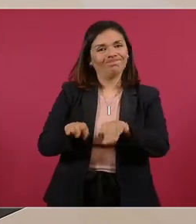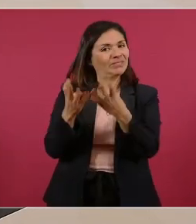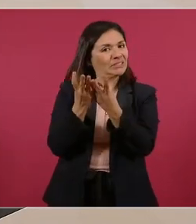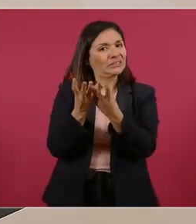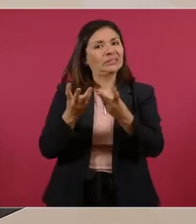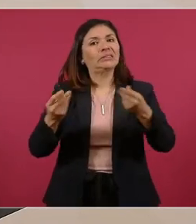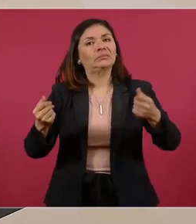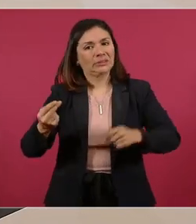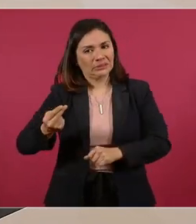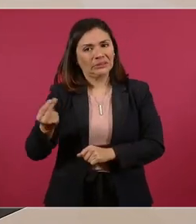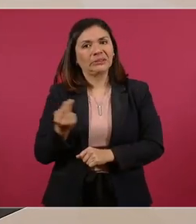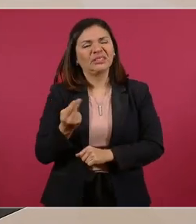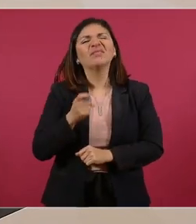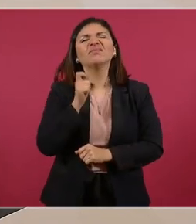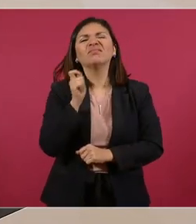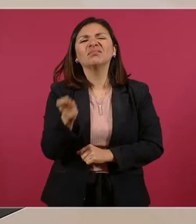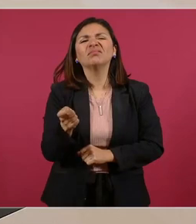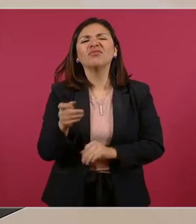de